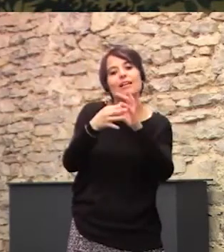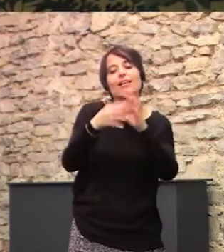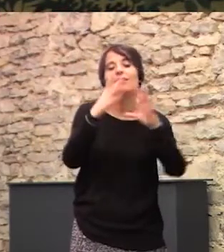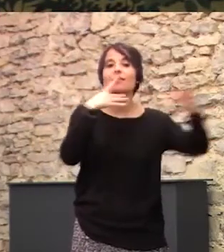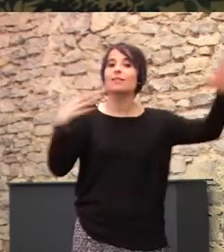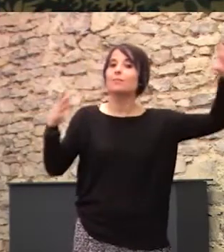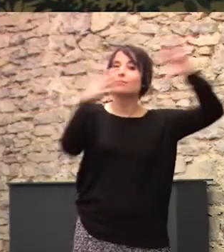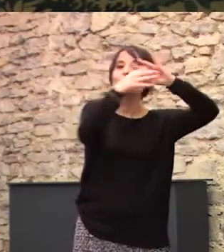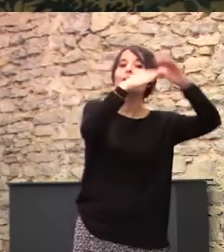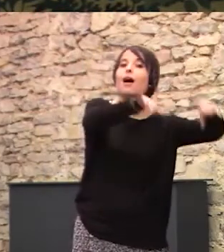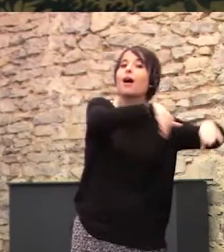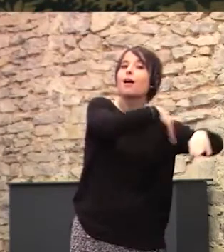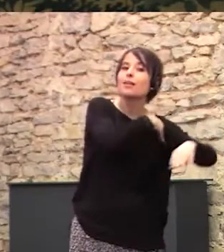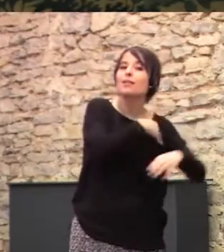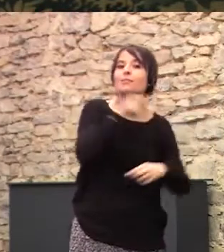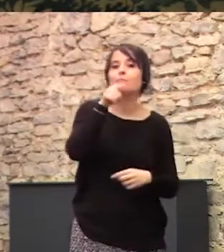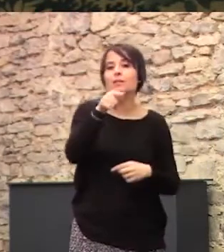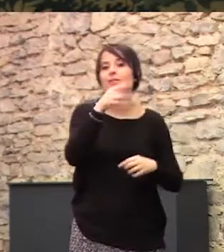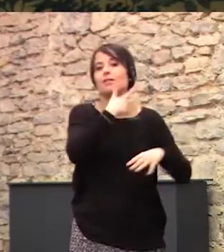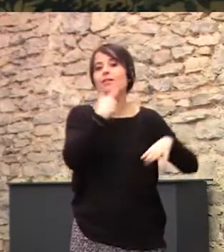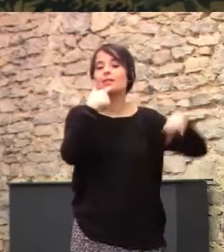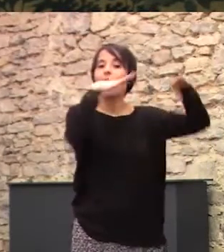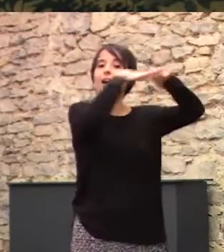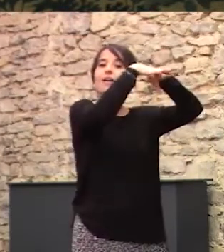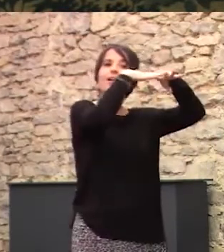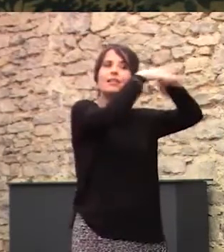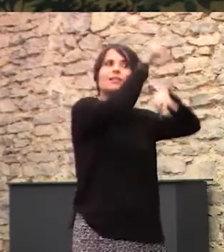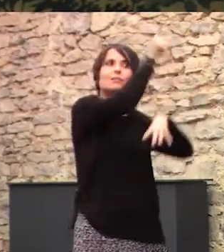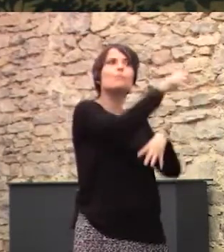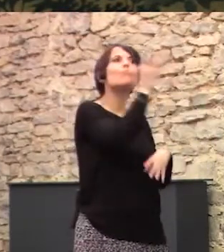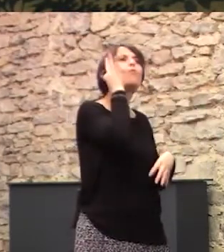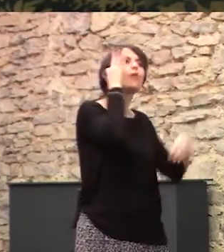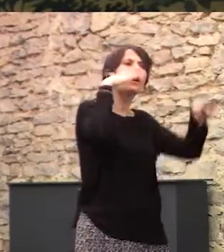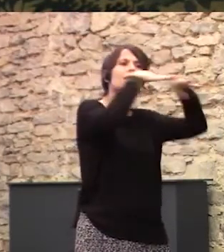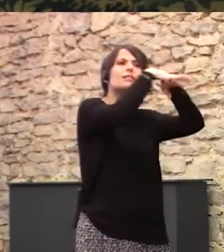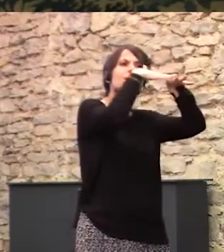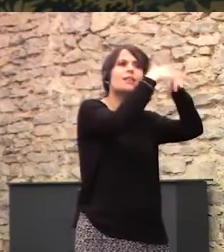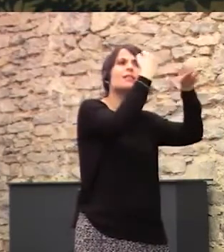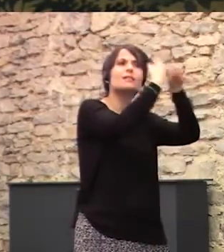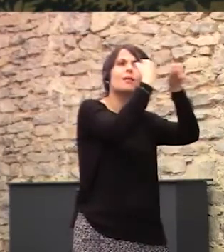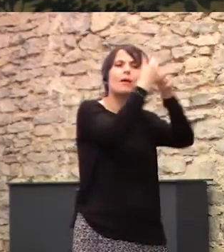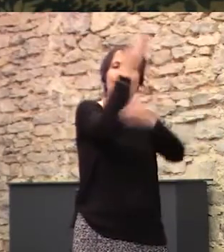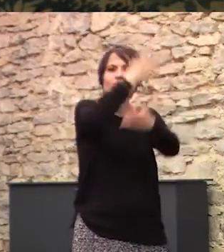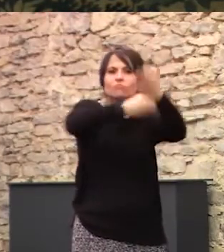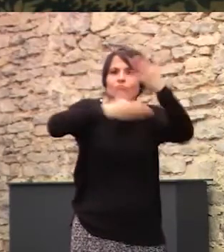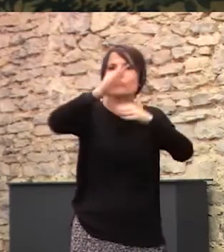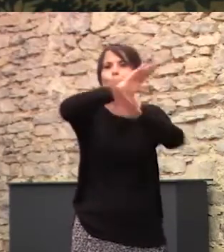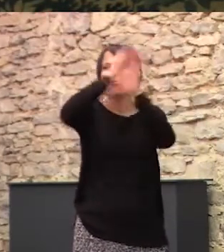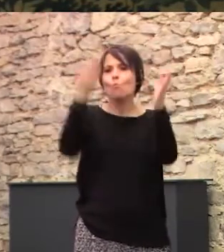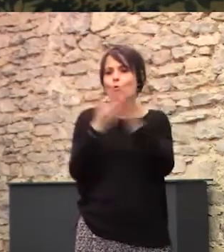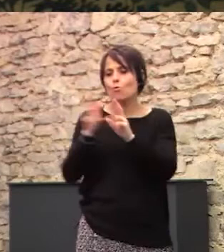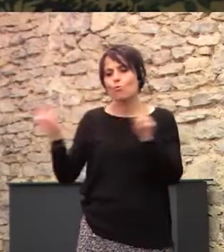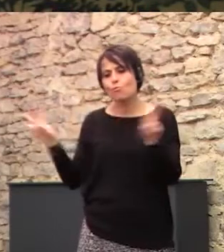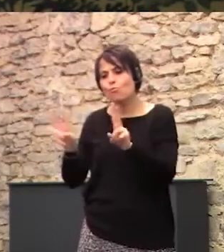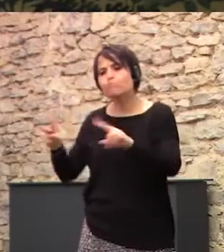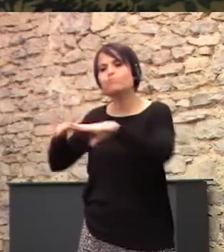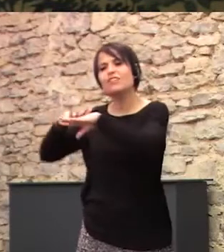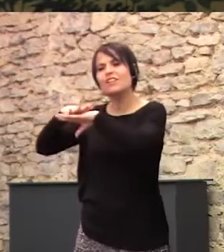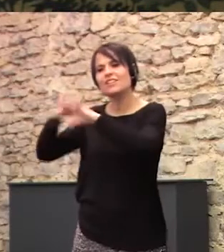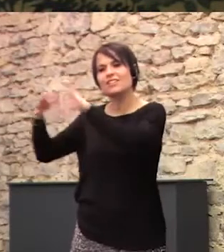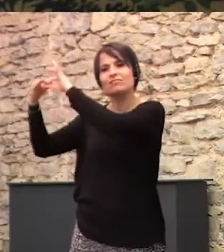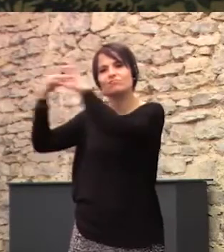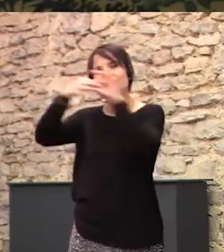académicas, alianzas académicas, hay redes de académicas que trabajan a través de todo el mundo, redes de activistas,